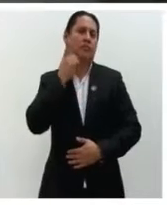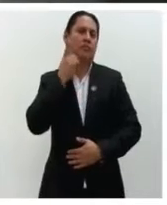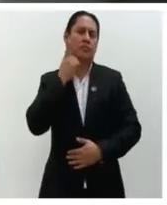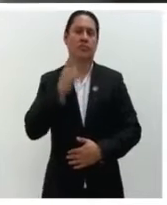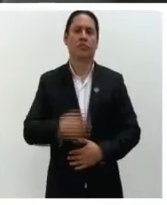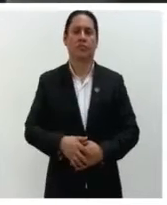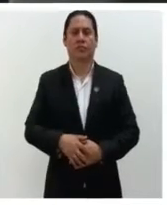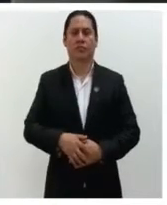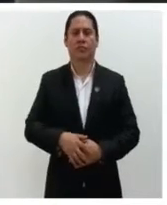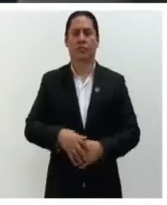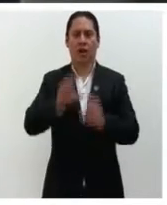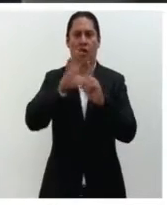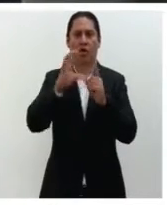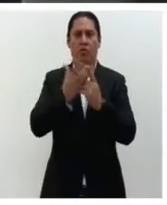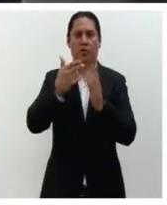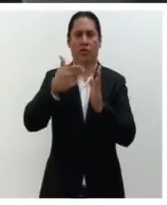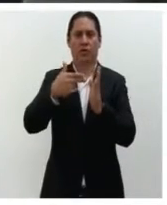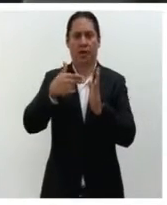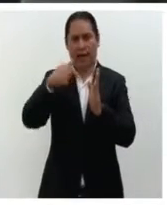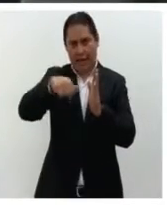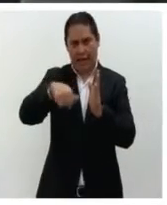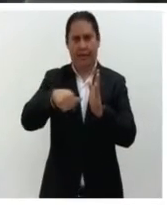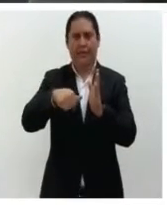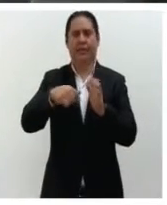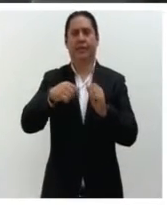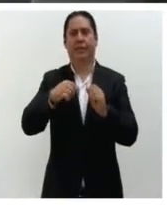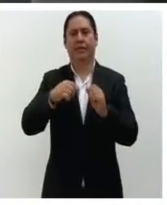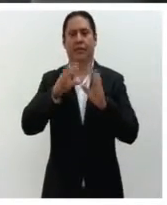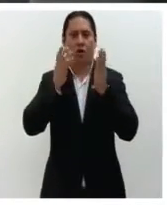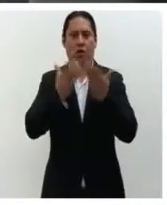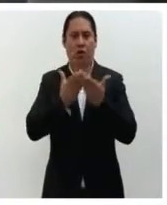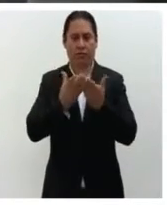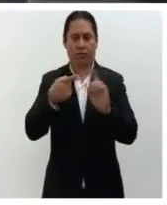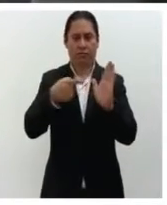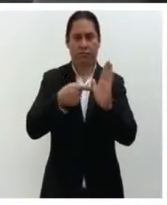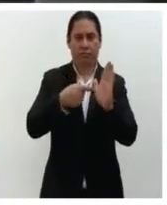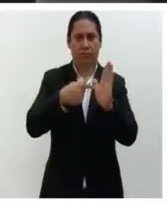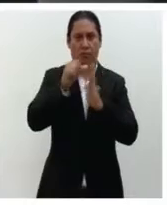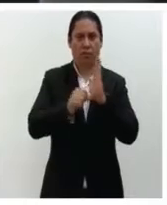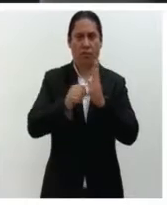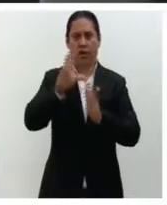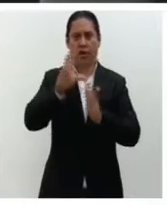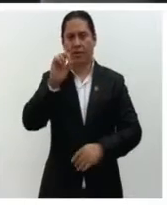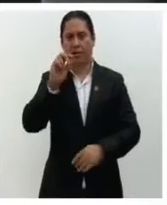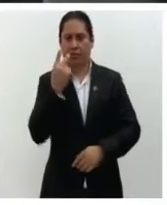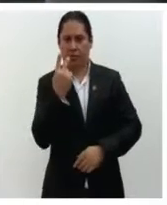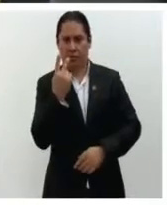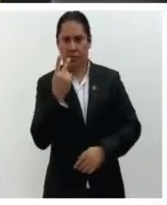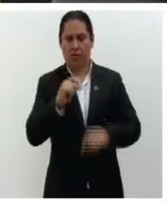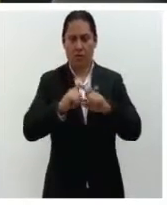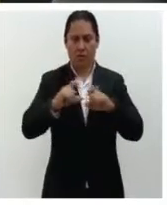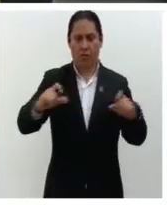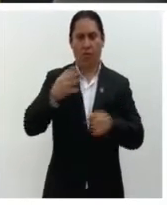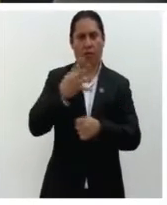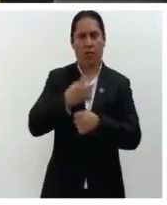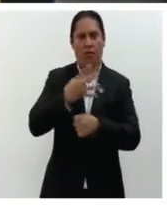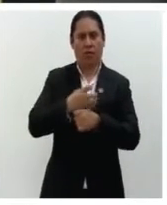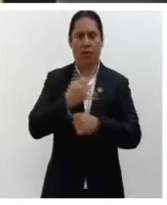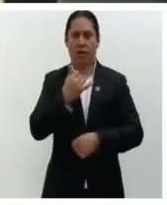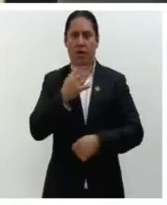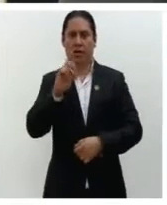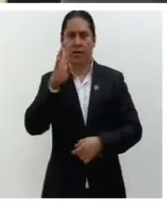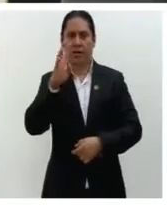diputadas integrantes de la Comisión Permanente. Con fundamento en lo dispuesto por los artículos 32, fracción cuarta,